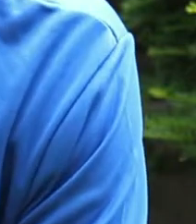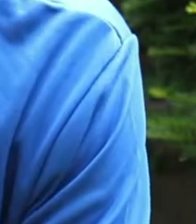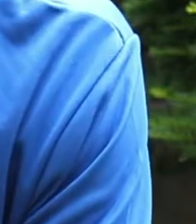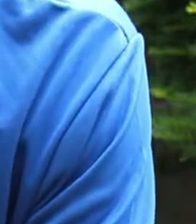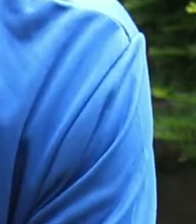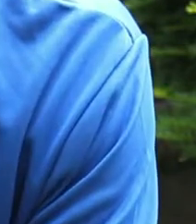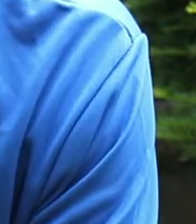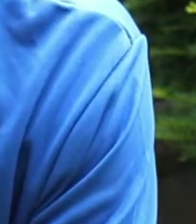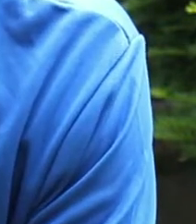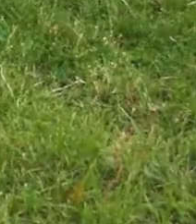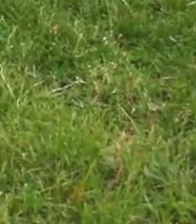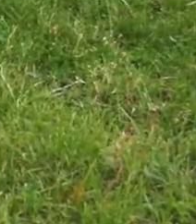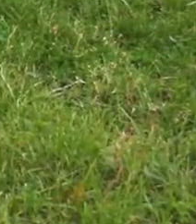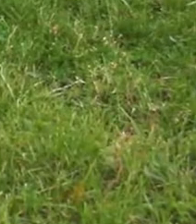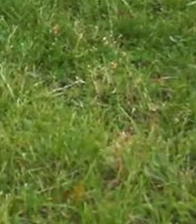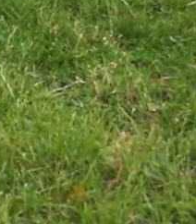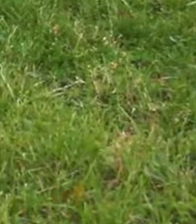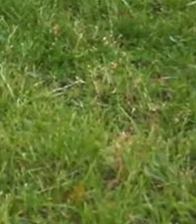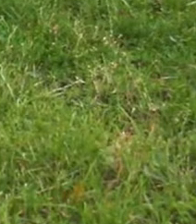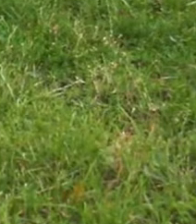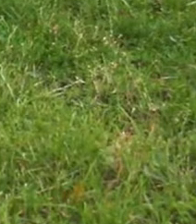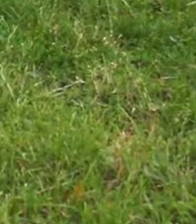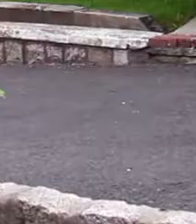El estiramiento mío es abrir la puerta y salir en carrera.